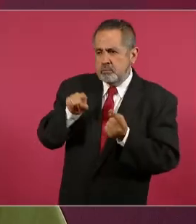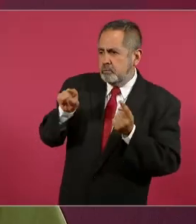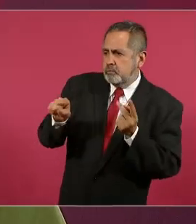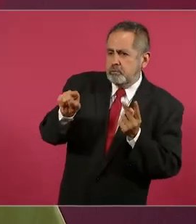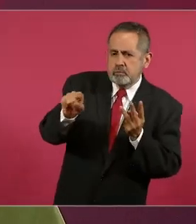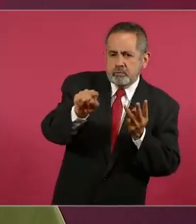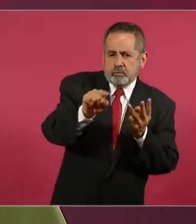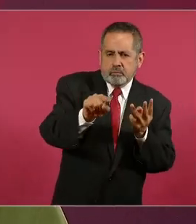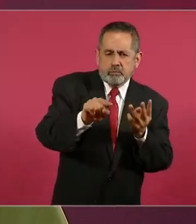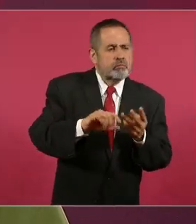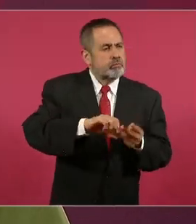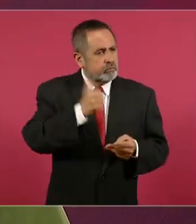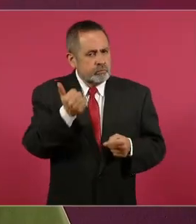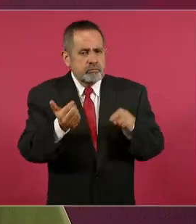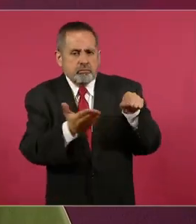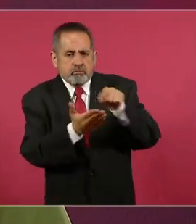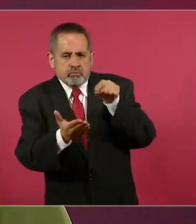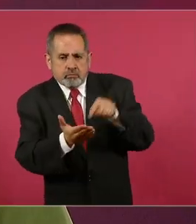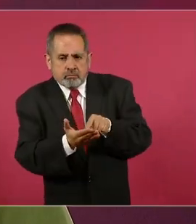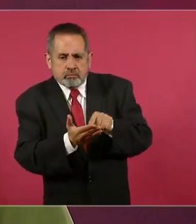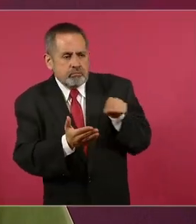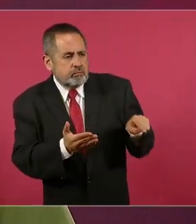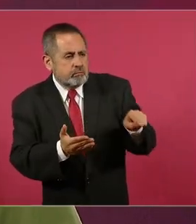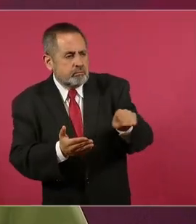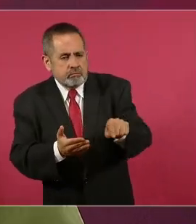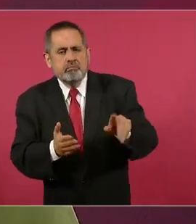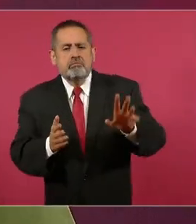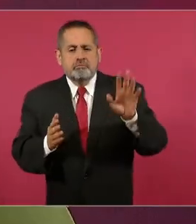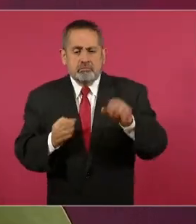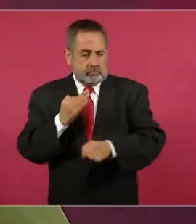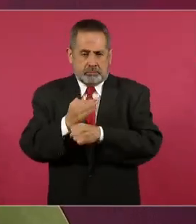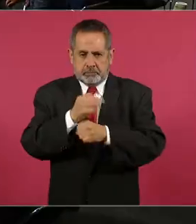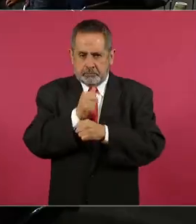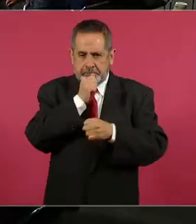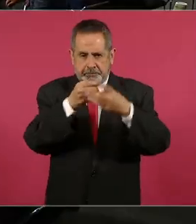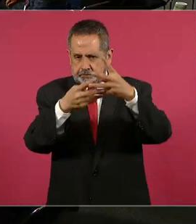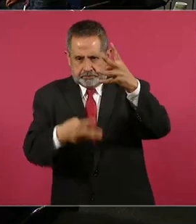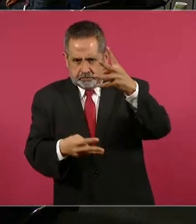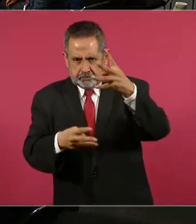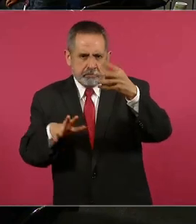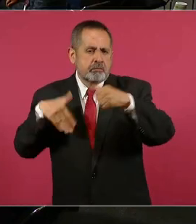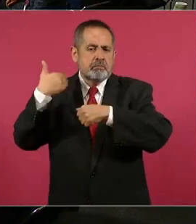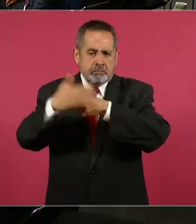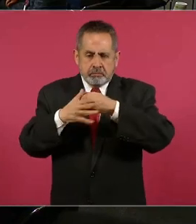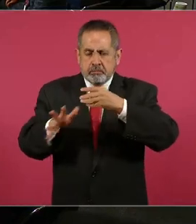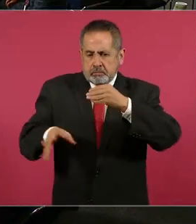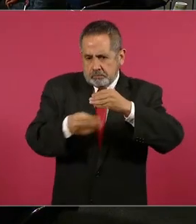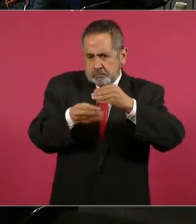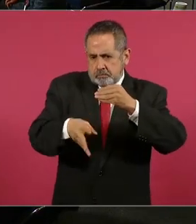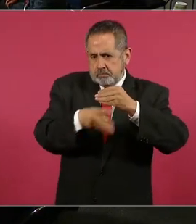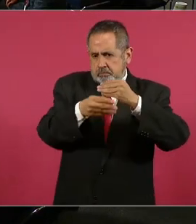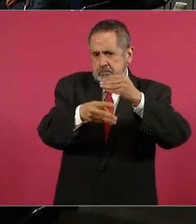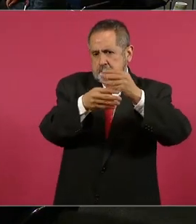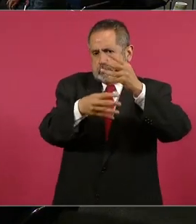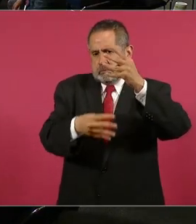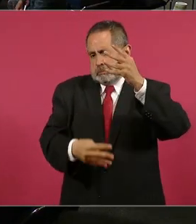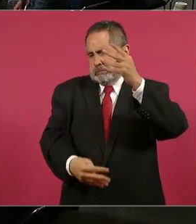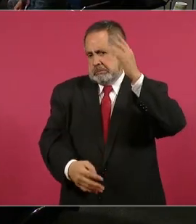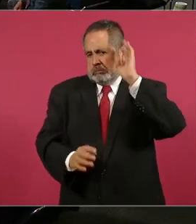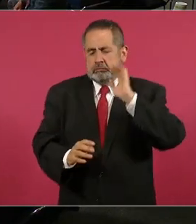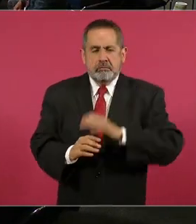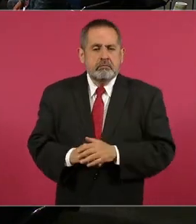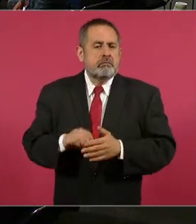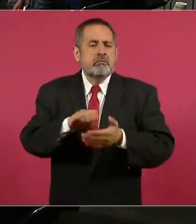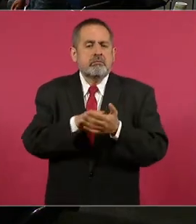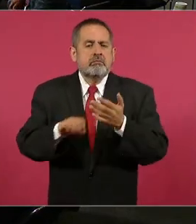lugares, diferentes aeropuertos que no están considerados aquí. Pondría de ejemplo